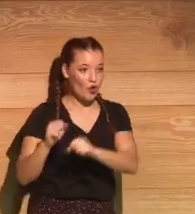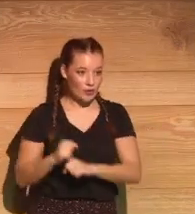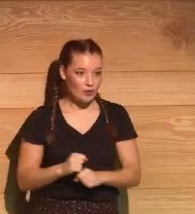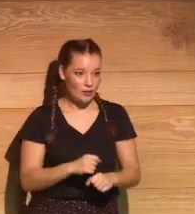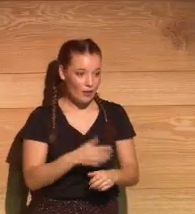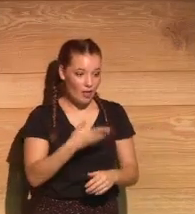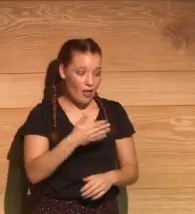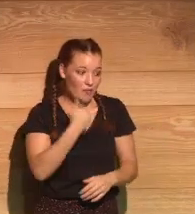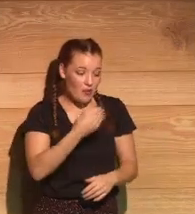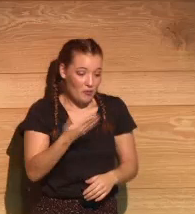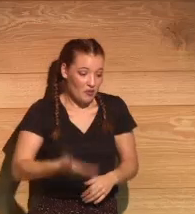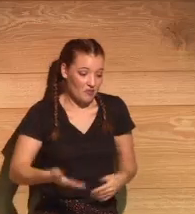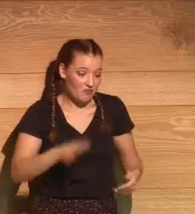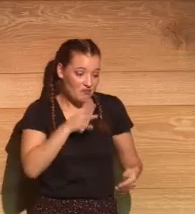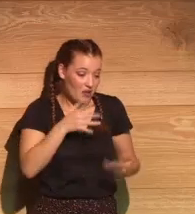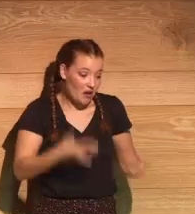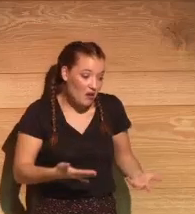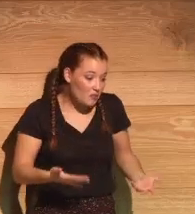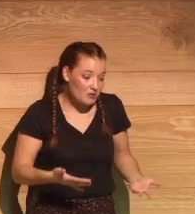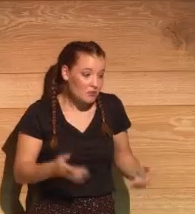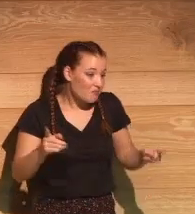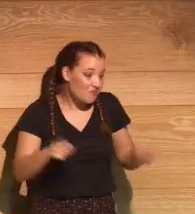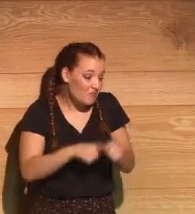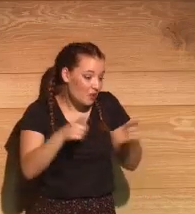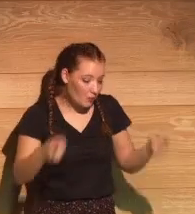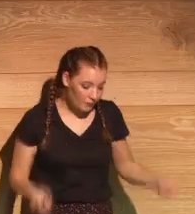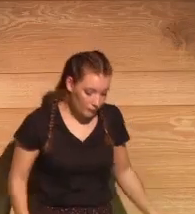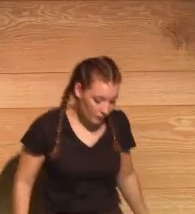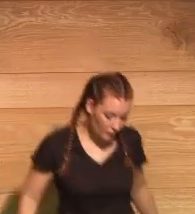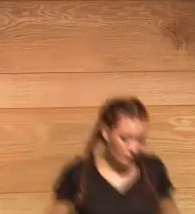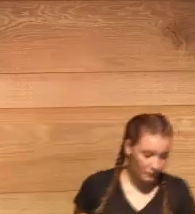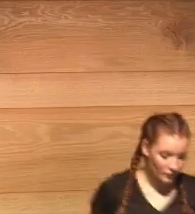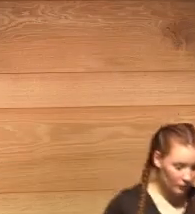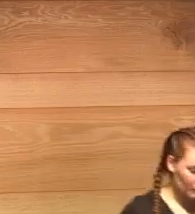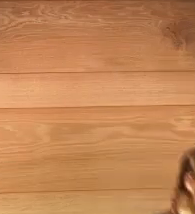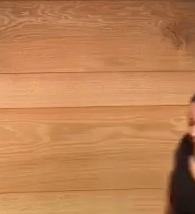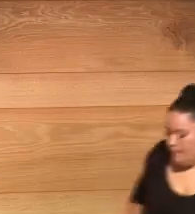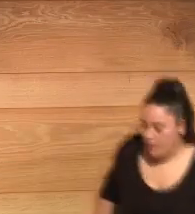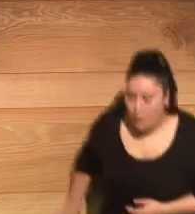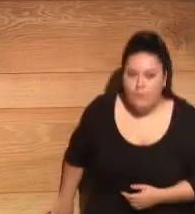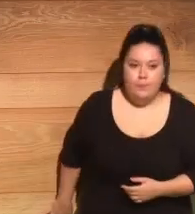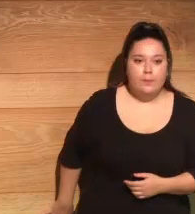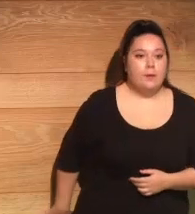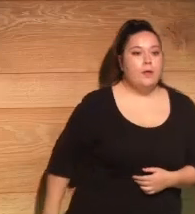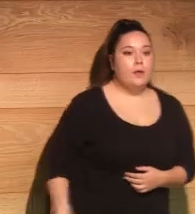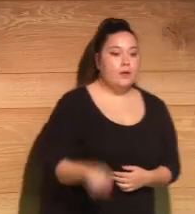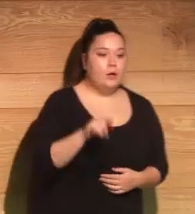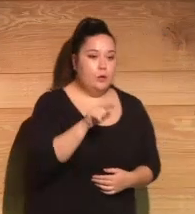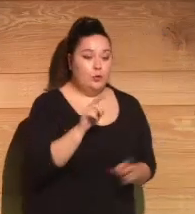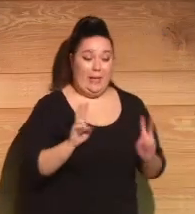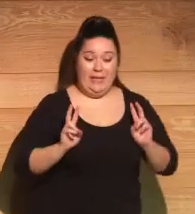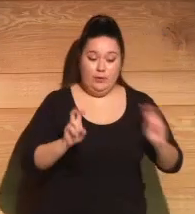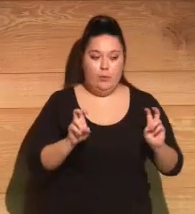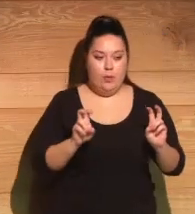son cosas superfluas. Entonces, eso es lo que diría. Has introducido un elemento interesante a la hora